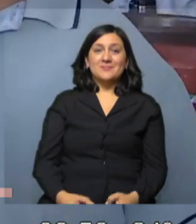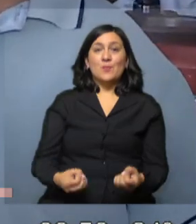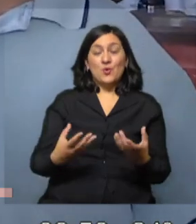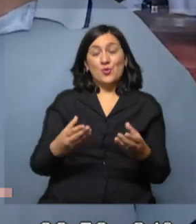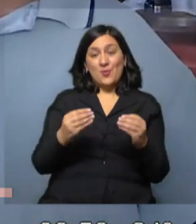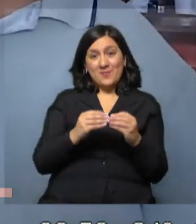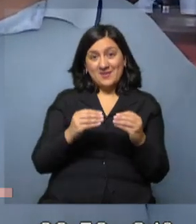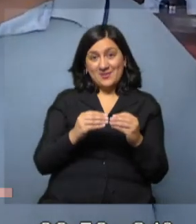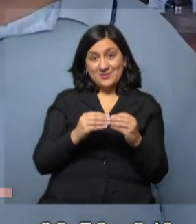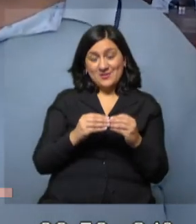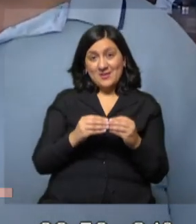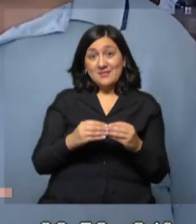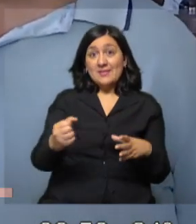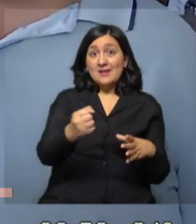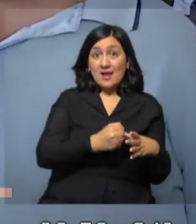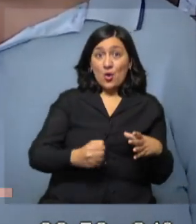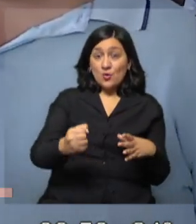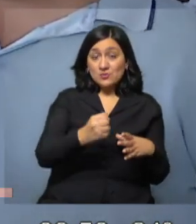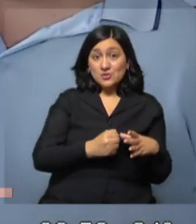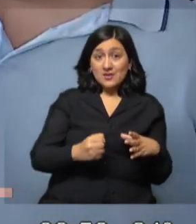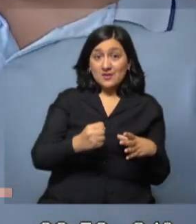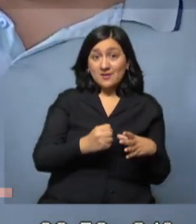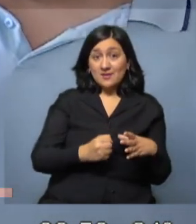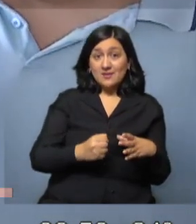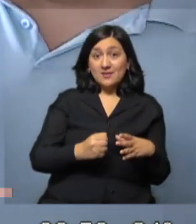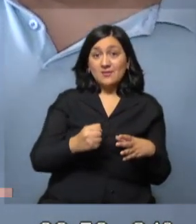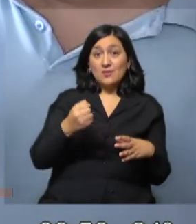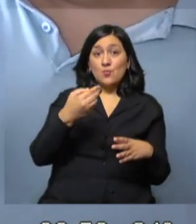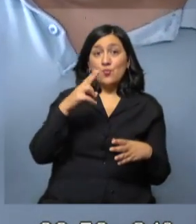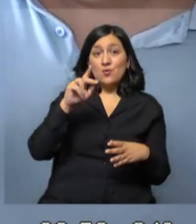compañeros, desde aquí, desde la olla popular de los bulevares, volvemos a estudios con ustedes.